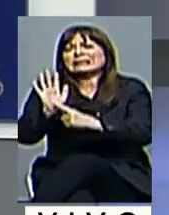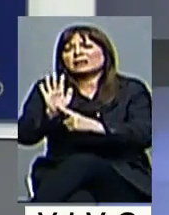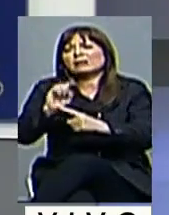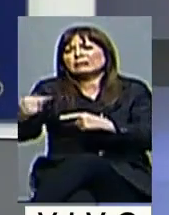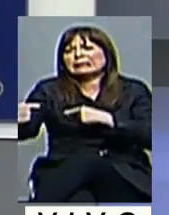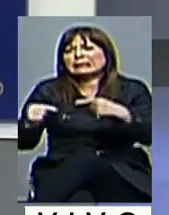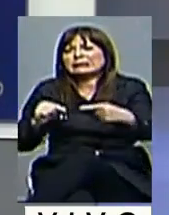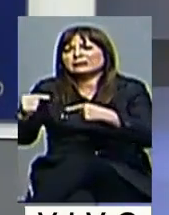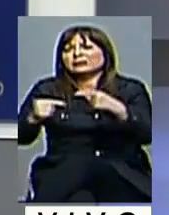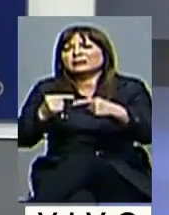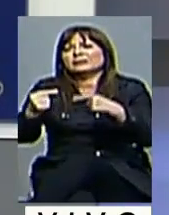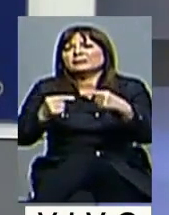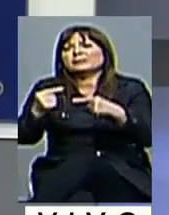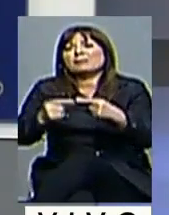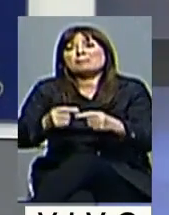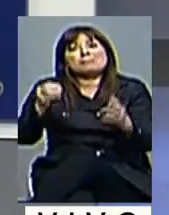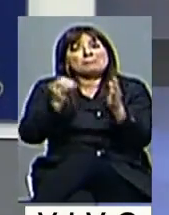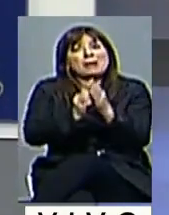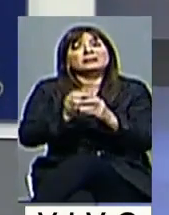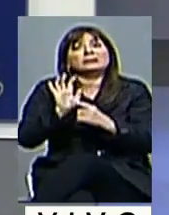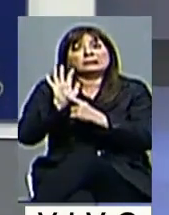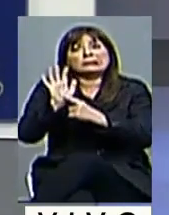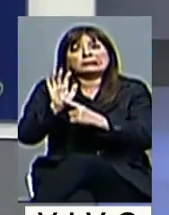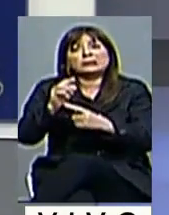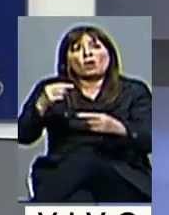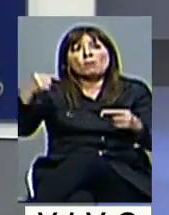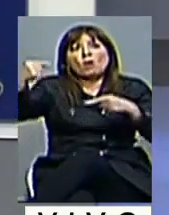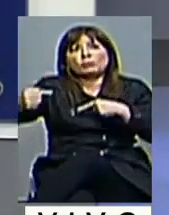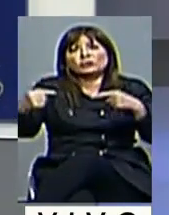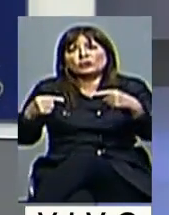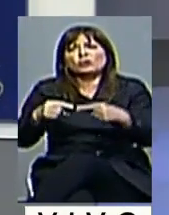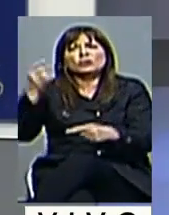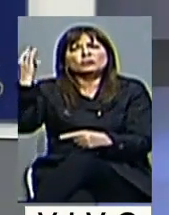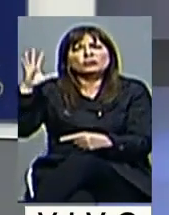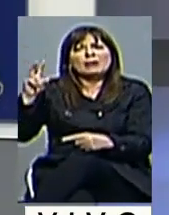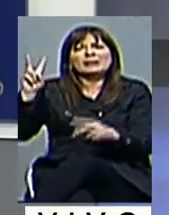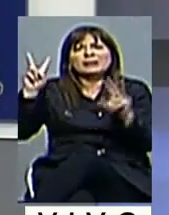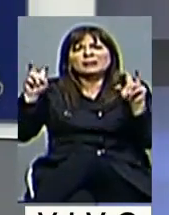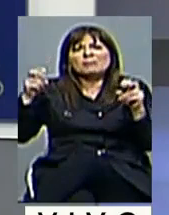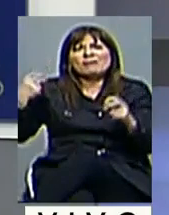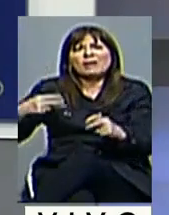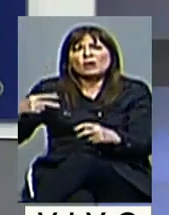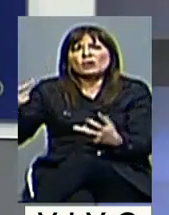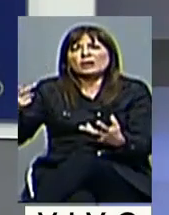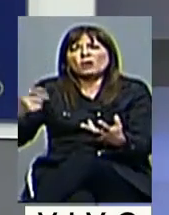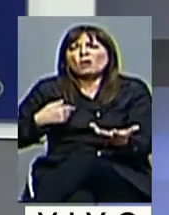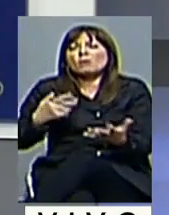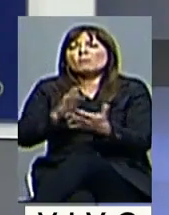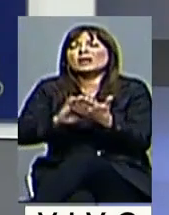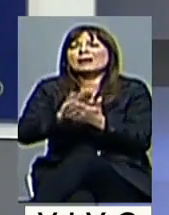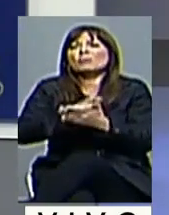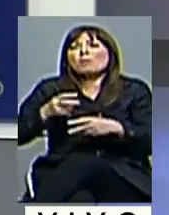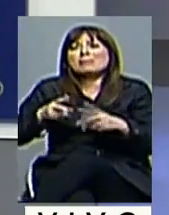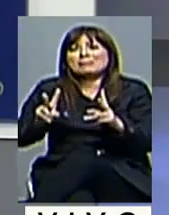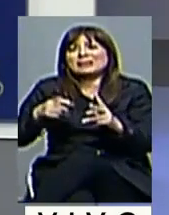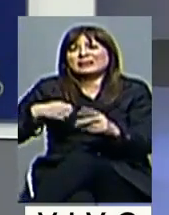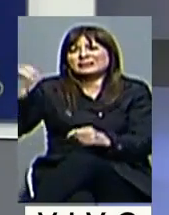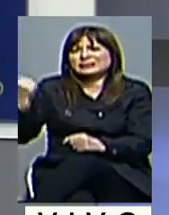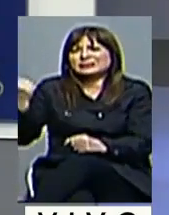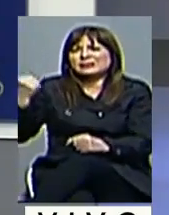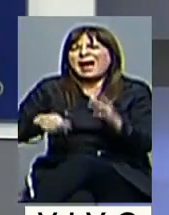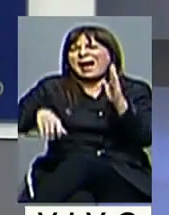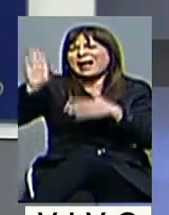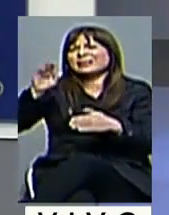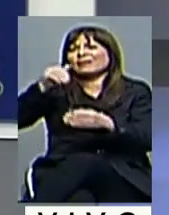incluso que con la oposición. Y no creo que sean solo los temas valóricos, creo que hay cuestiones como, por ejemplo, lo que le permite a Sebastián Piñera tener esa